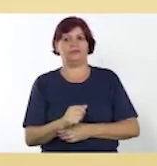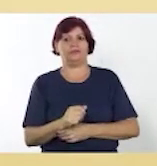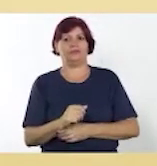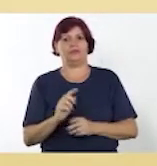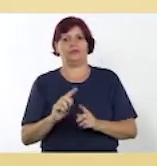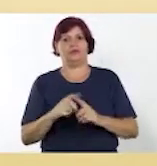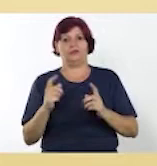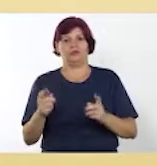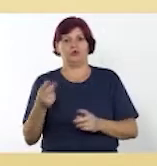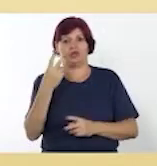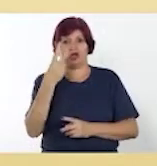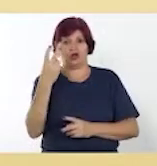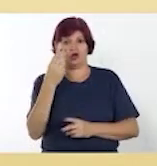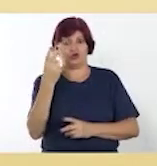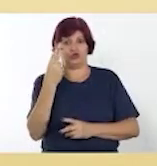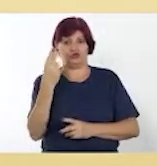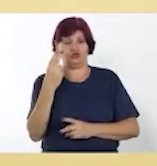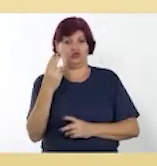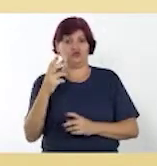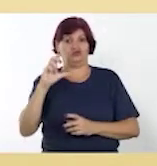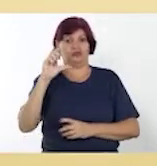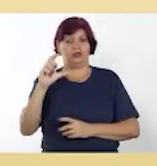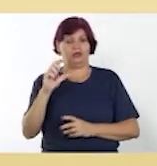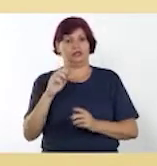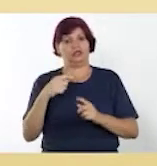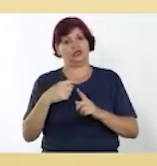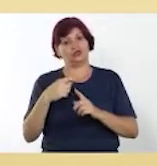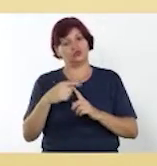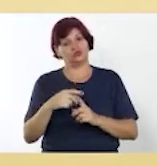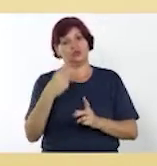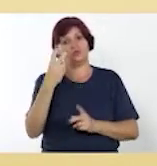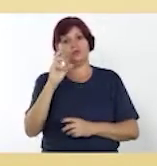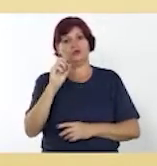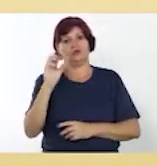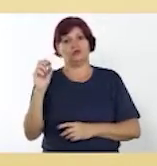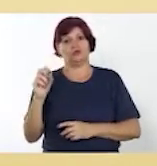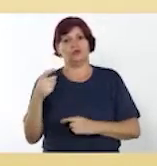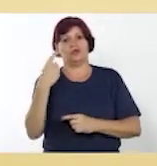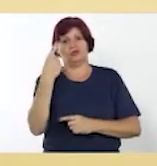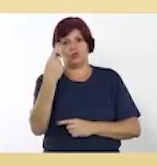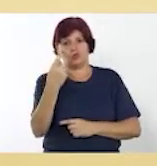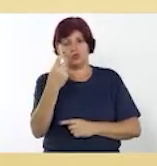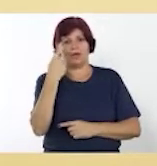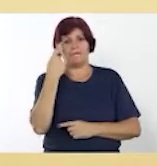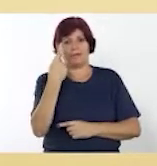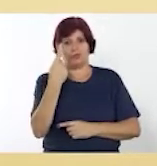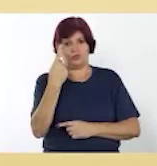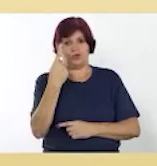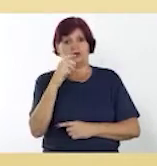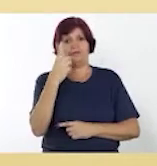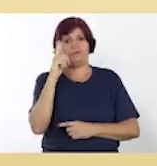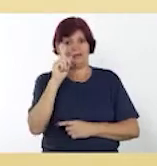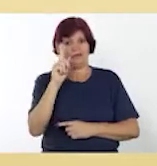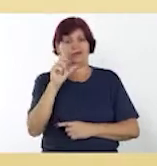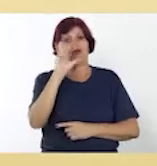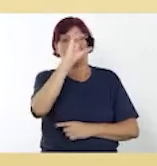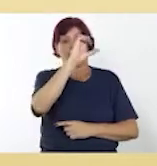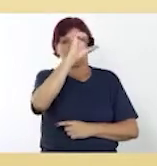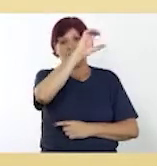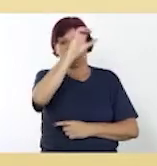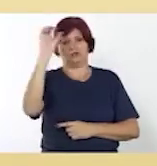latas sumaban 200 y ahí tenemos una primera ecuación. Ahora, la empresa